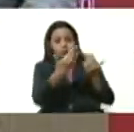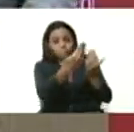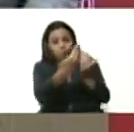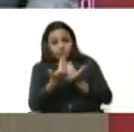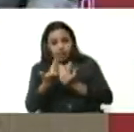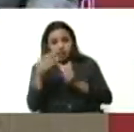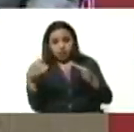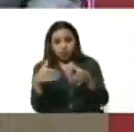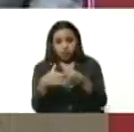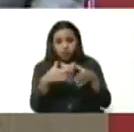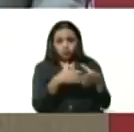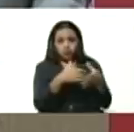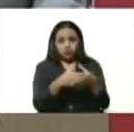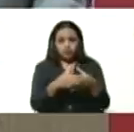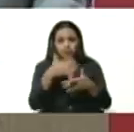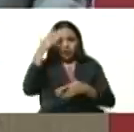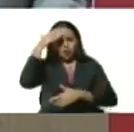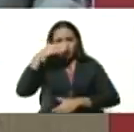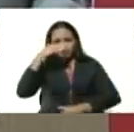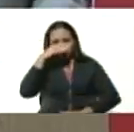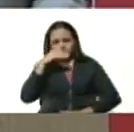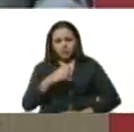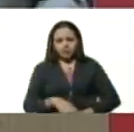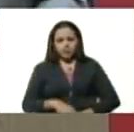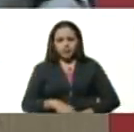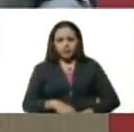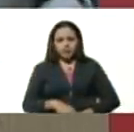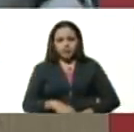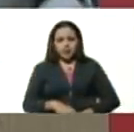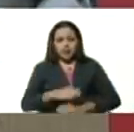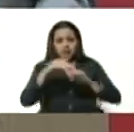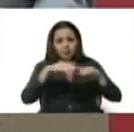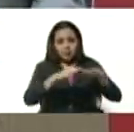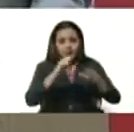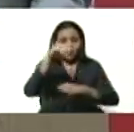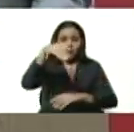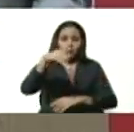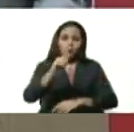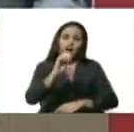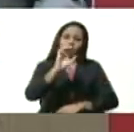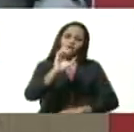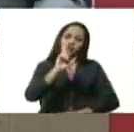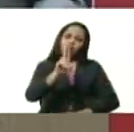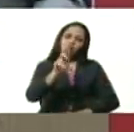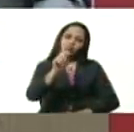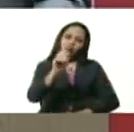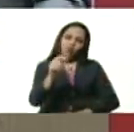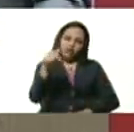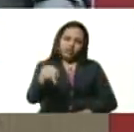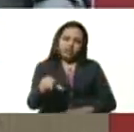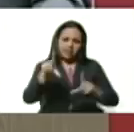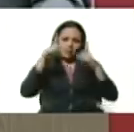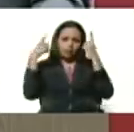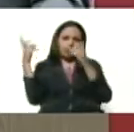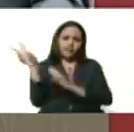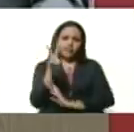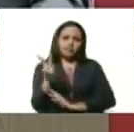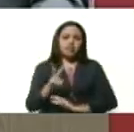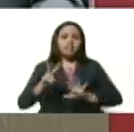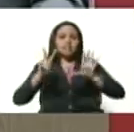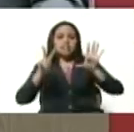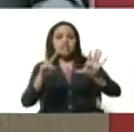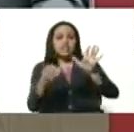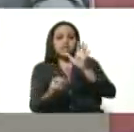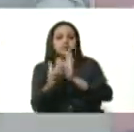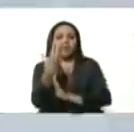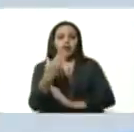desertores y paramilitares en la costa de Macuto, en el estado de La Guaira de Venezuela, y el 7 de mayo,